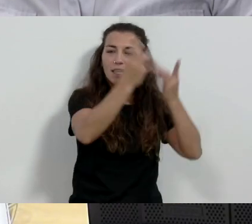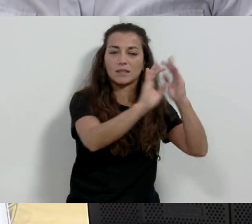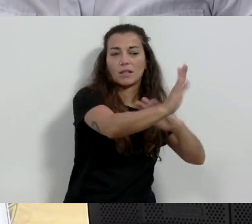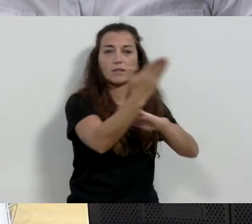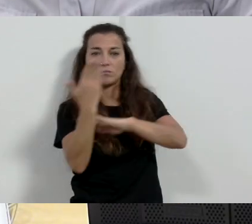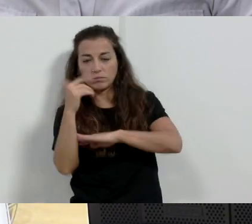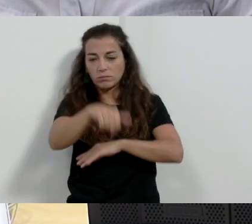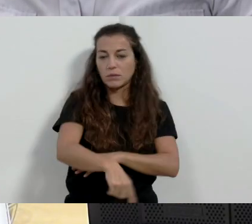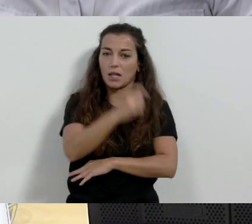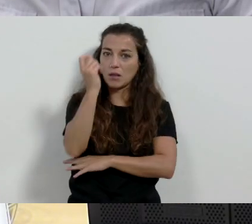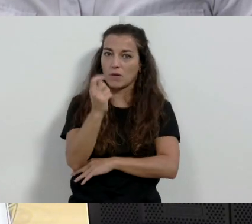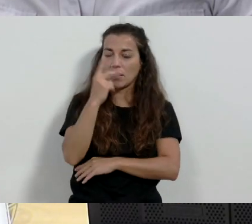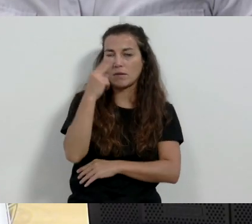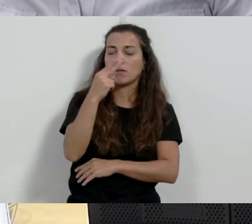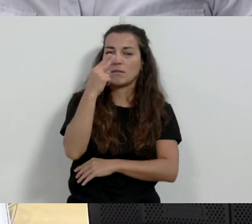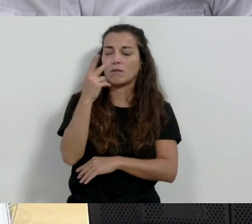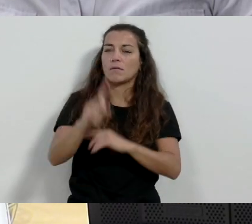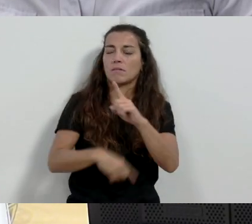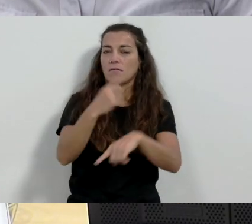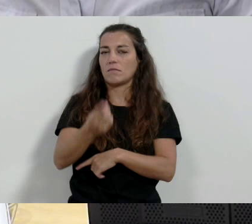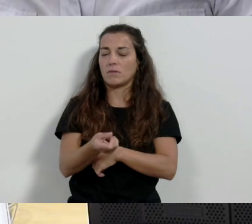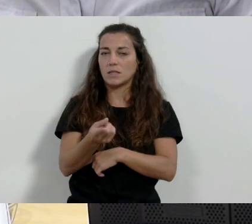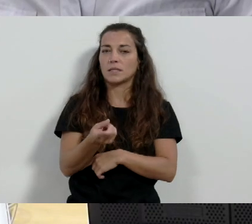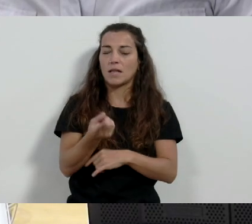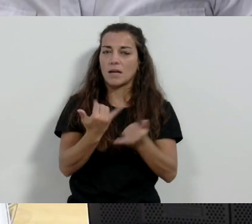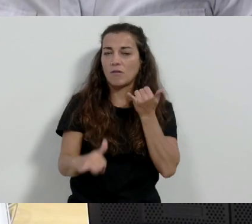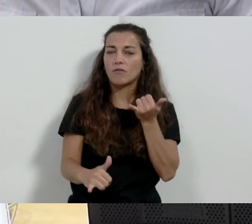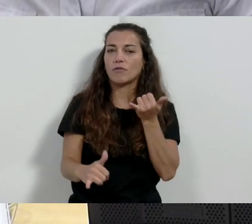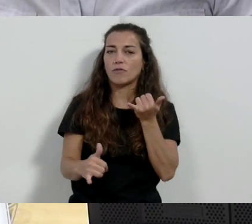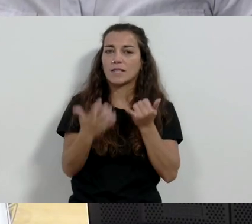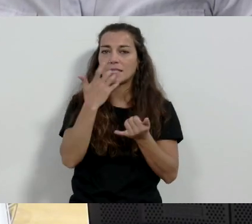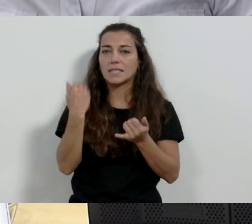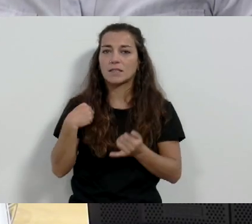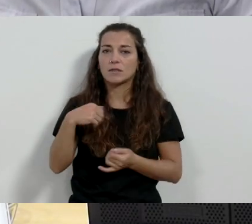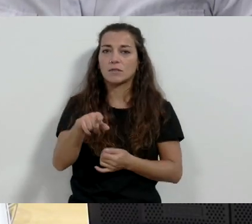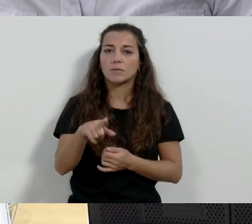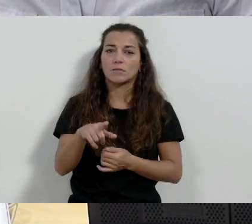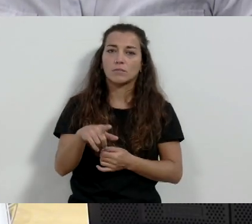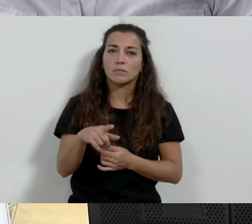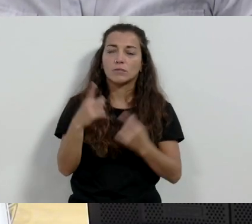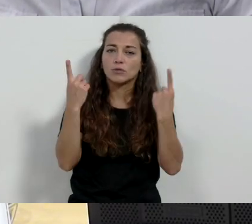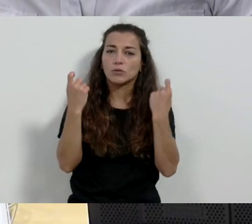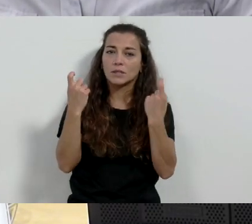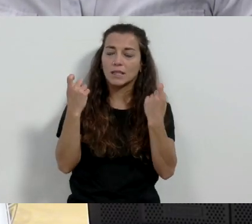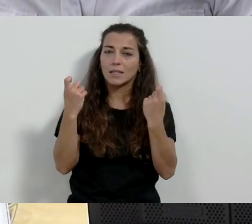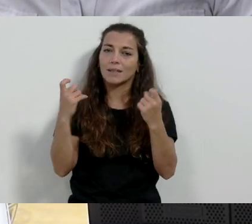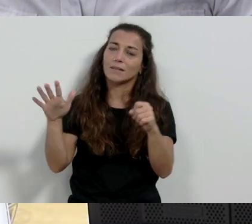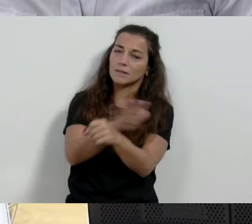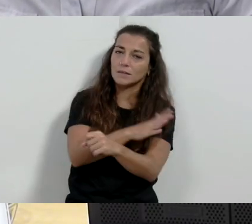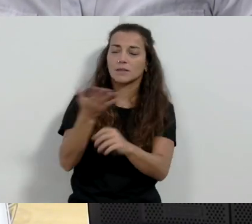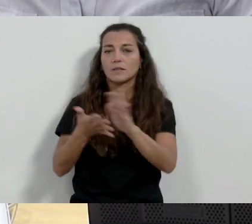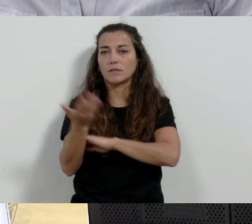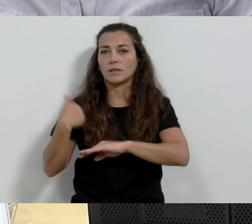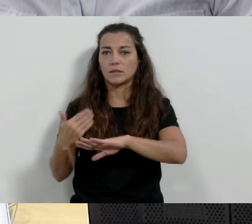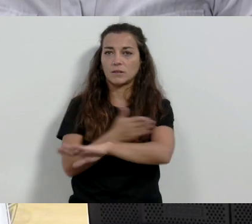ciudadanía y que son muy interesantes para el deporte de nuestra ciudad, al final la única manera de atacarlas, porque vienen un poco más de manera imprevista, es